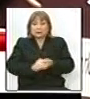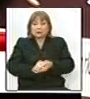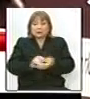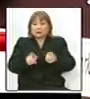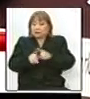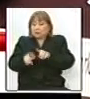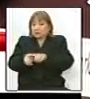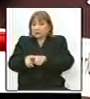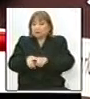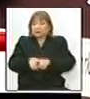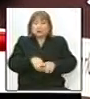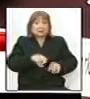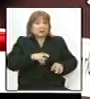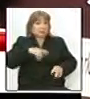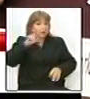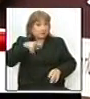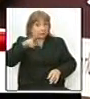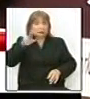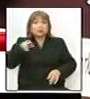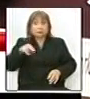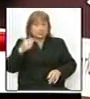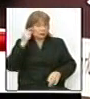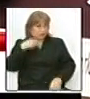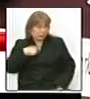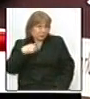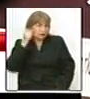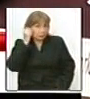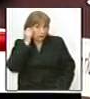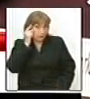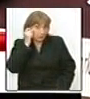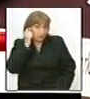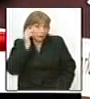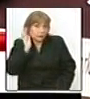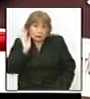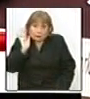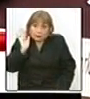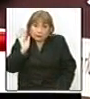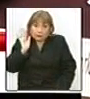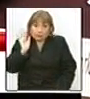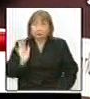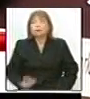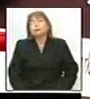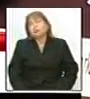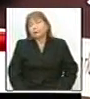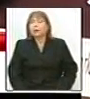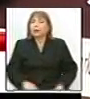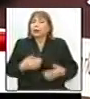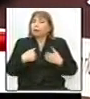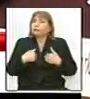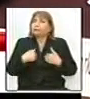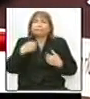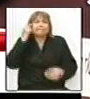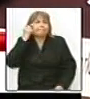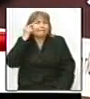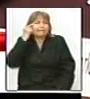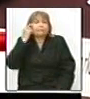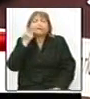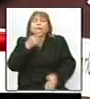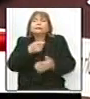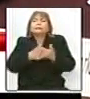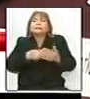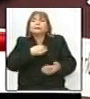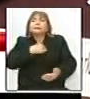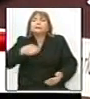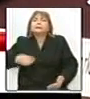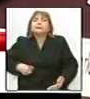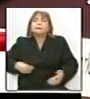regiones. Es lo que entiendo. Y La inquietud que tengo es, el Ministerio